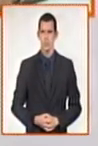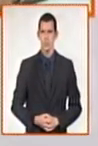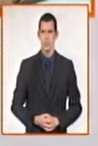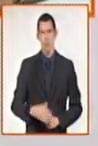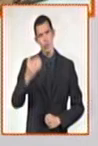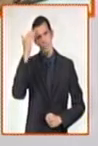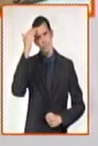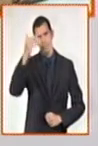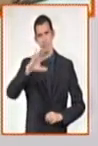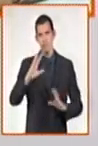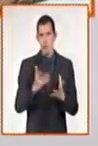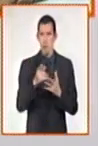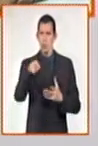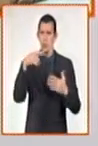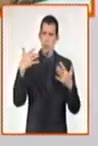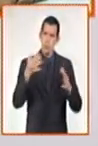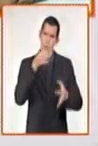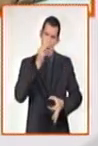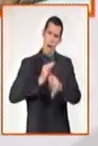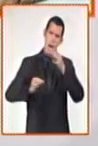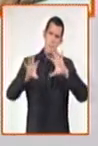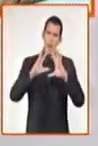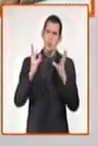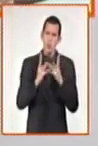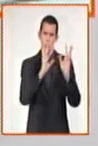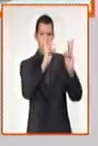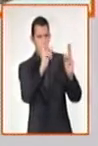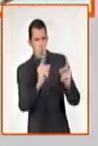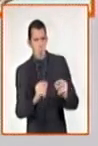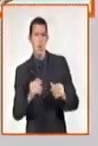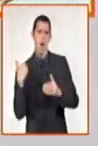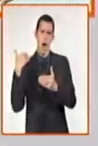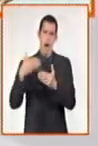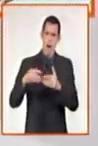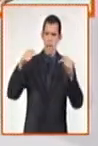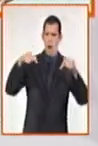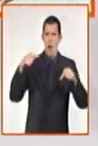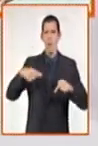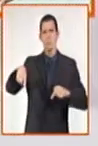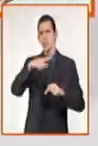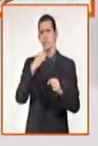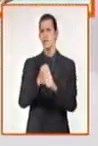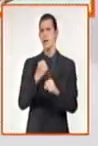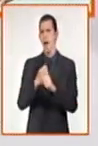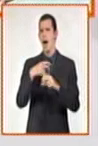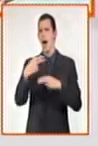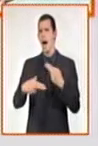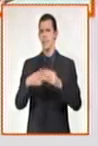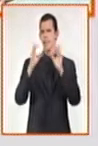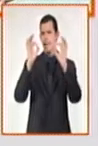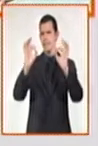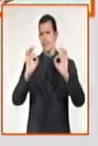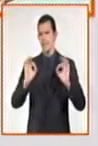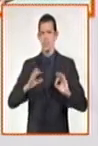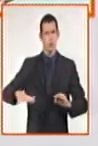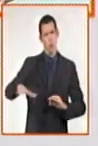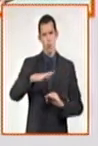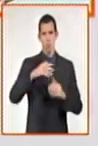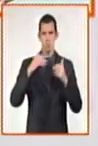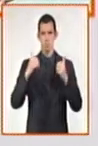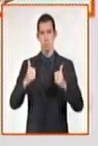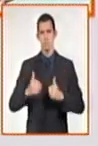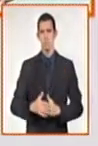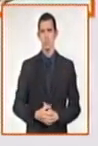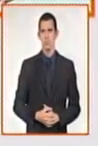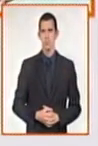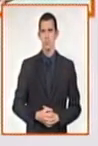muchísimas gracias, gobernador, por esta amplia información para todo nuestro país del trabajo de los pinareños, que como decía